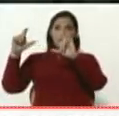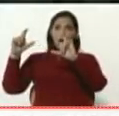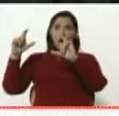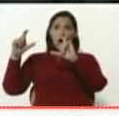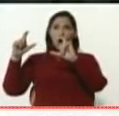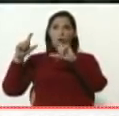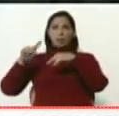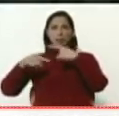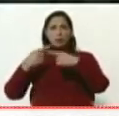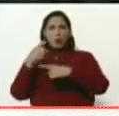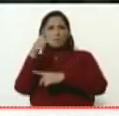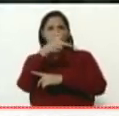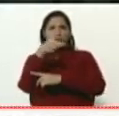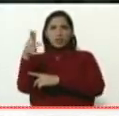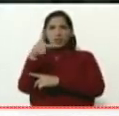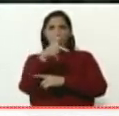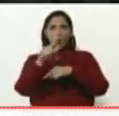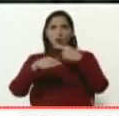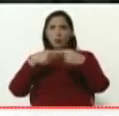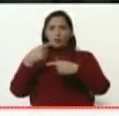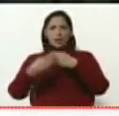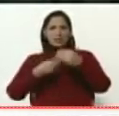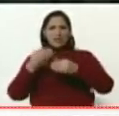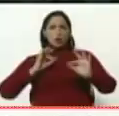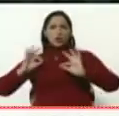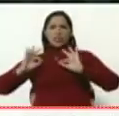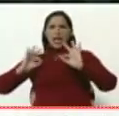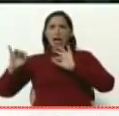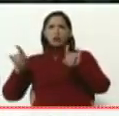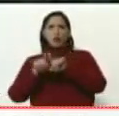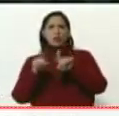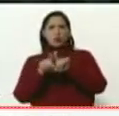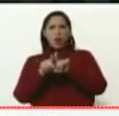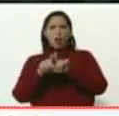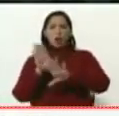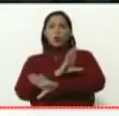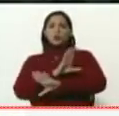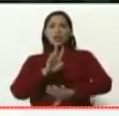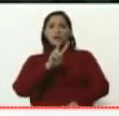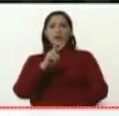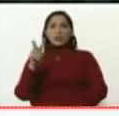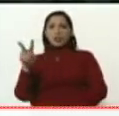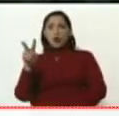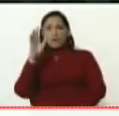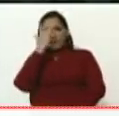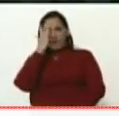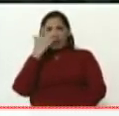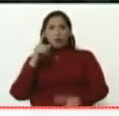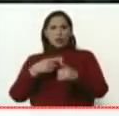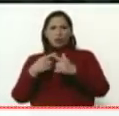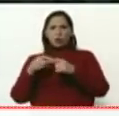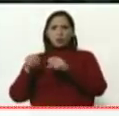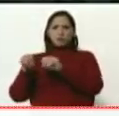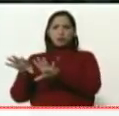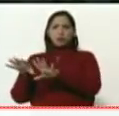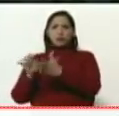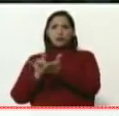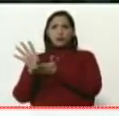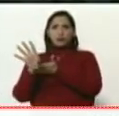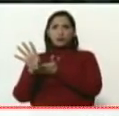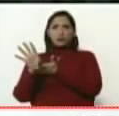de que montaron el video, luego de que montaron la pantomima parecida al concierto del 22 de febrero, entonces los abandonaron a su suerte.